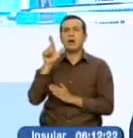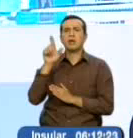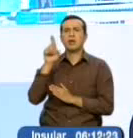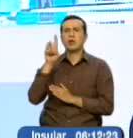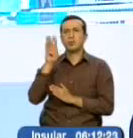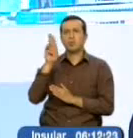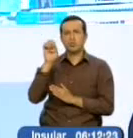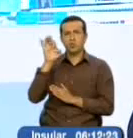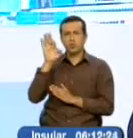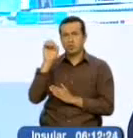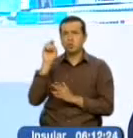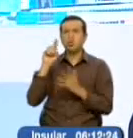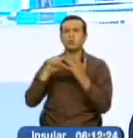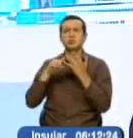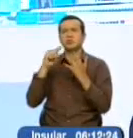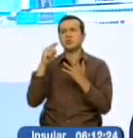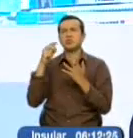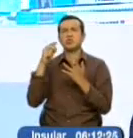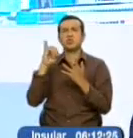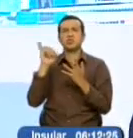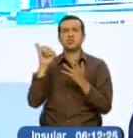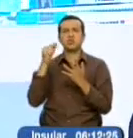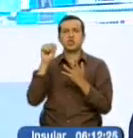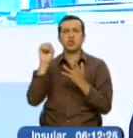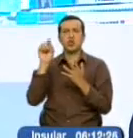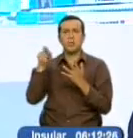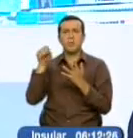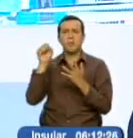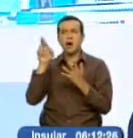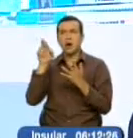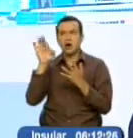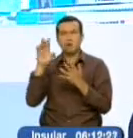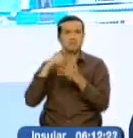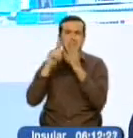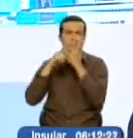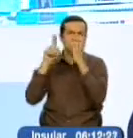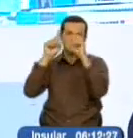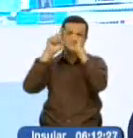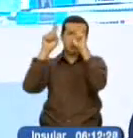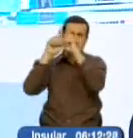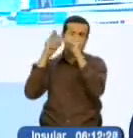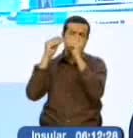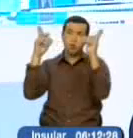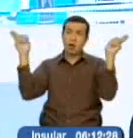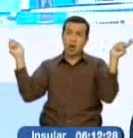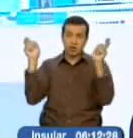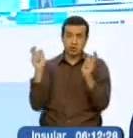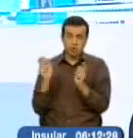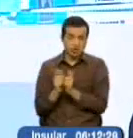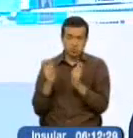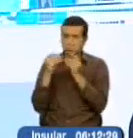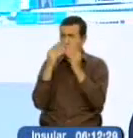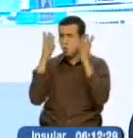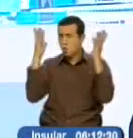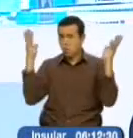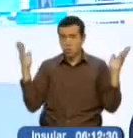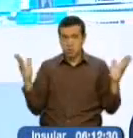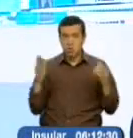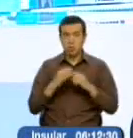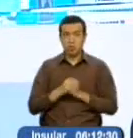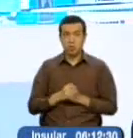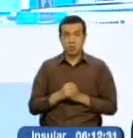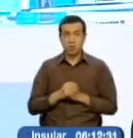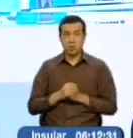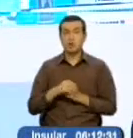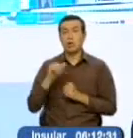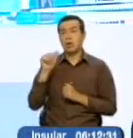empresas como Geopark interesadas, etcétera. Hay de todos los portes. Eni,